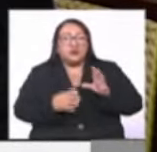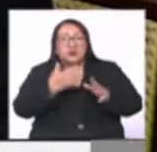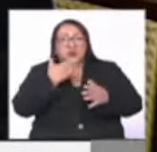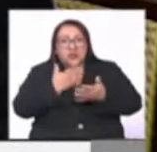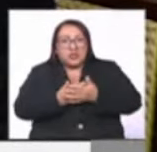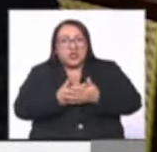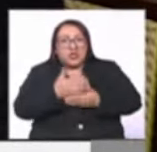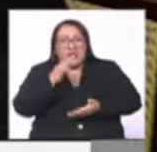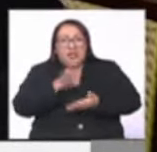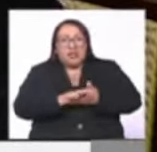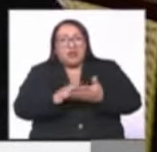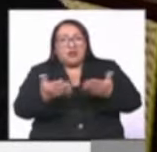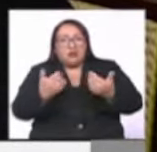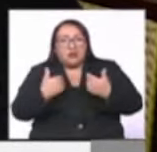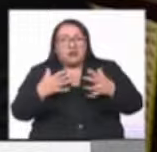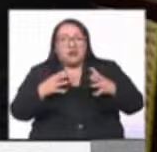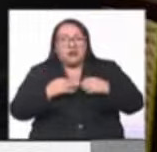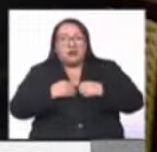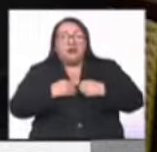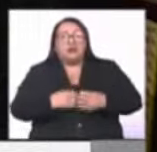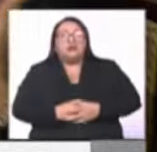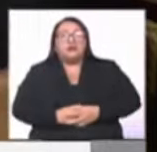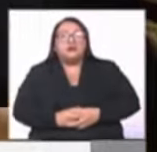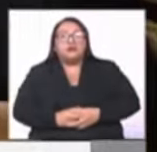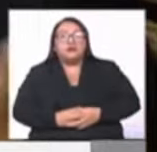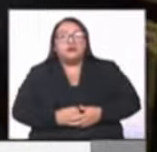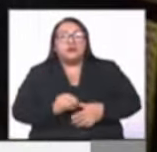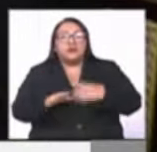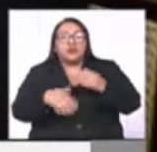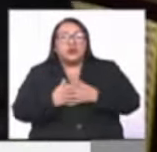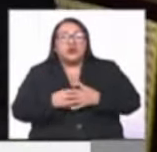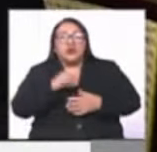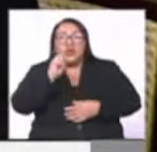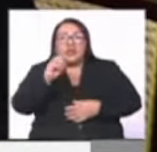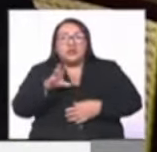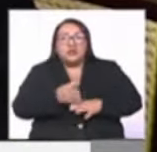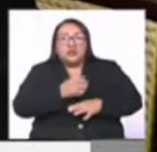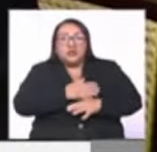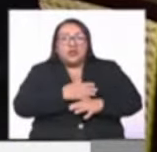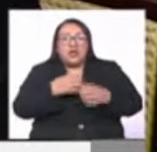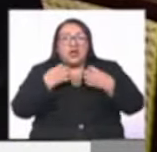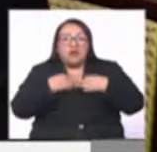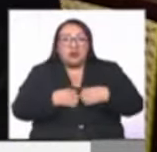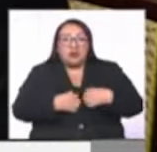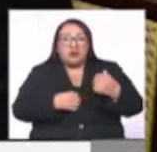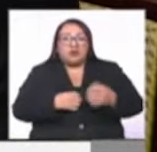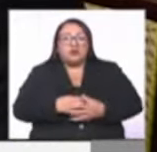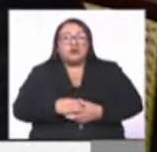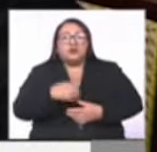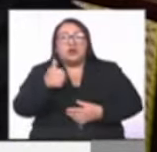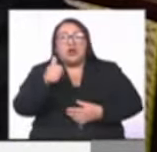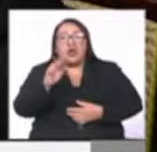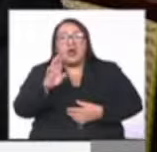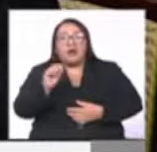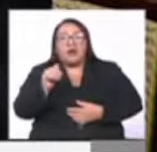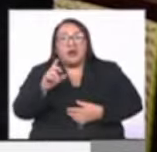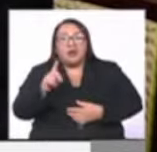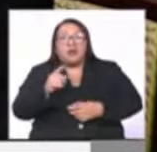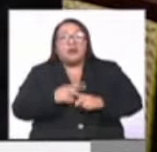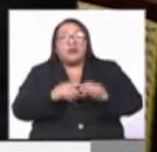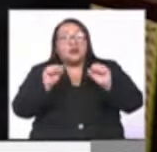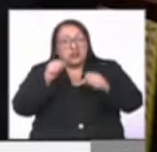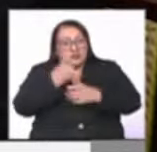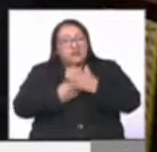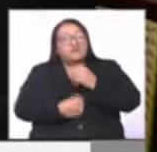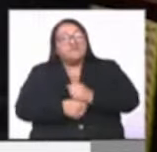concedido porque me adhiero a los argumentos que ha señalado el Doctor Samuel abat pero sí